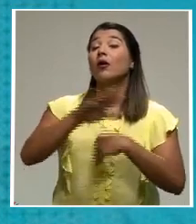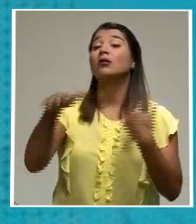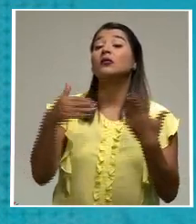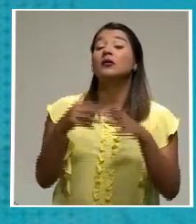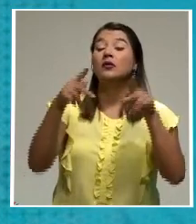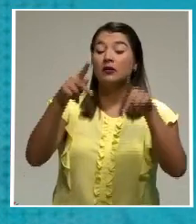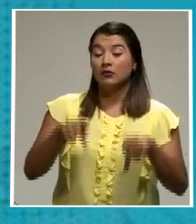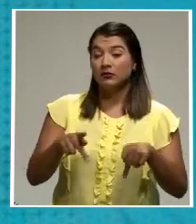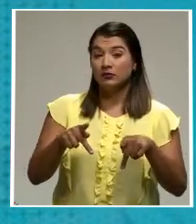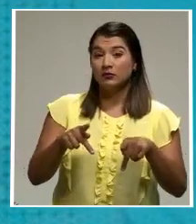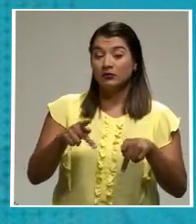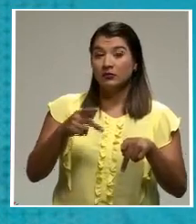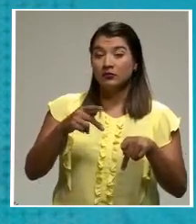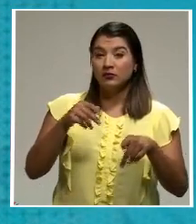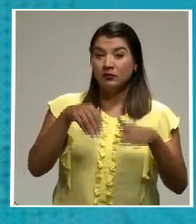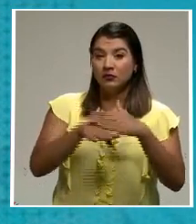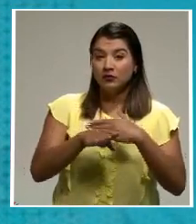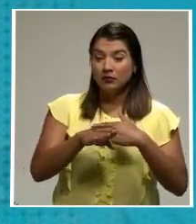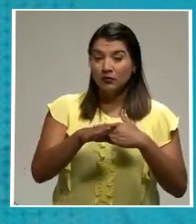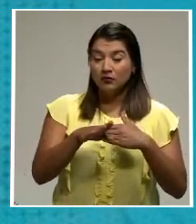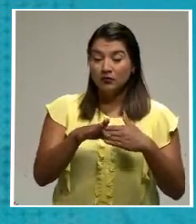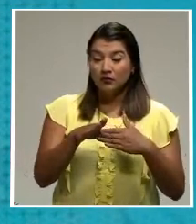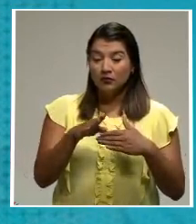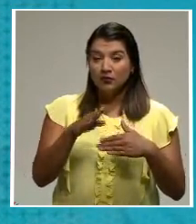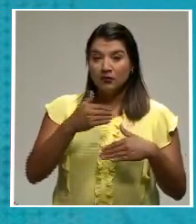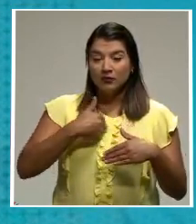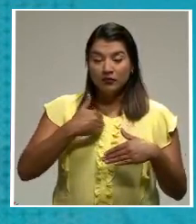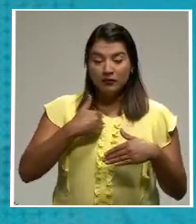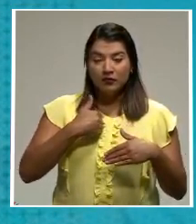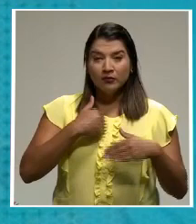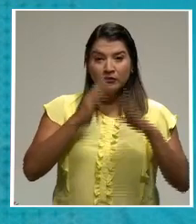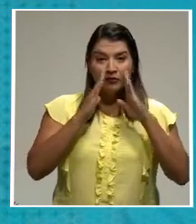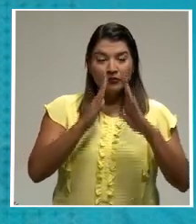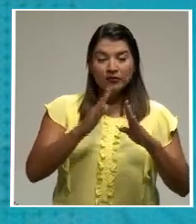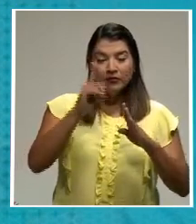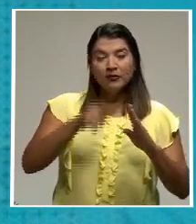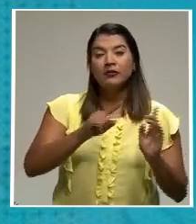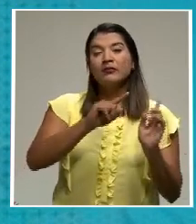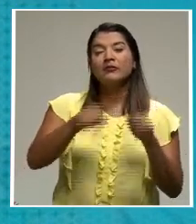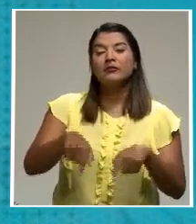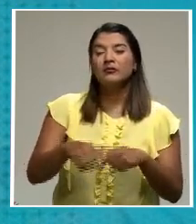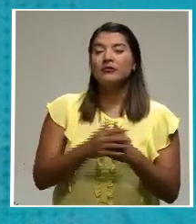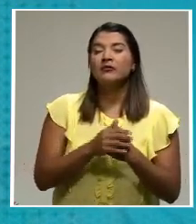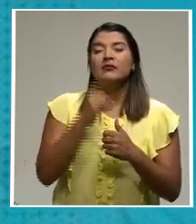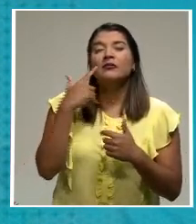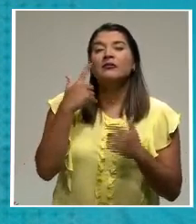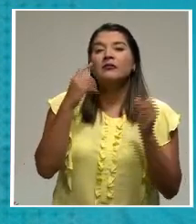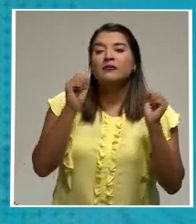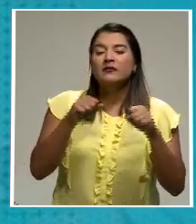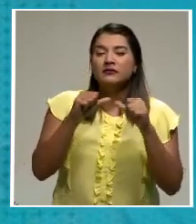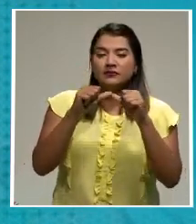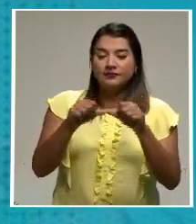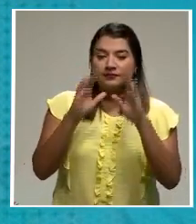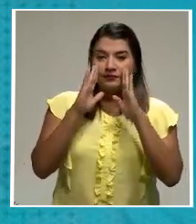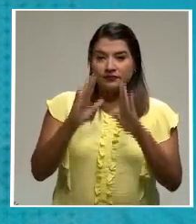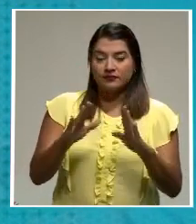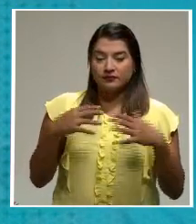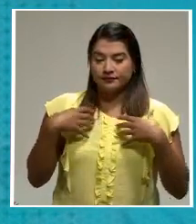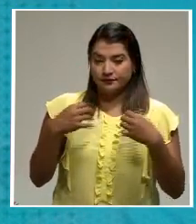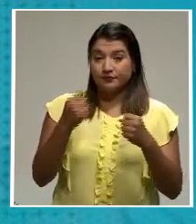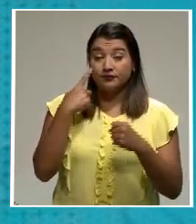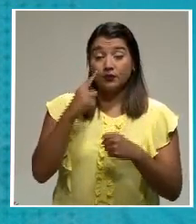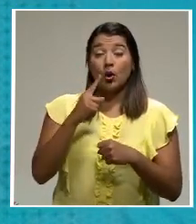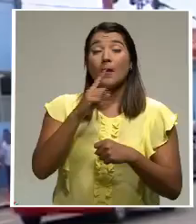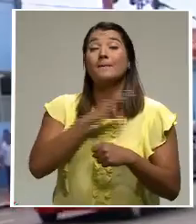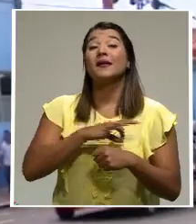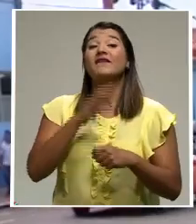pacientes de estas consultas asistan. Esto realmente es para mantener la atención a la salud por el bienestar de